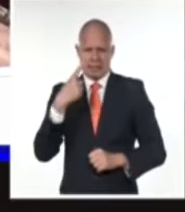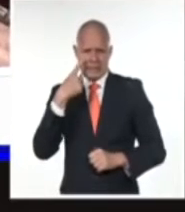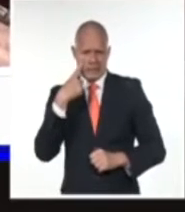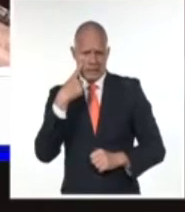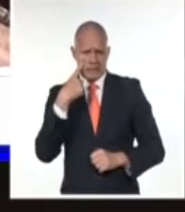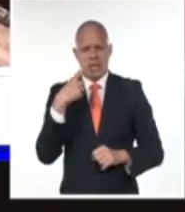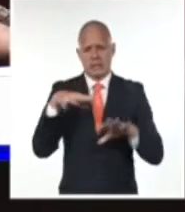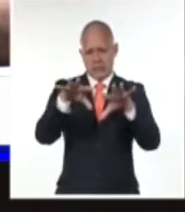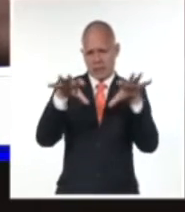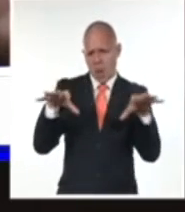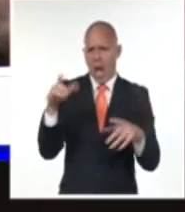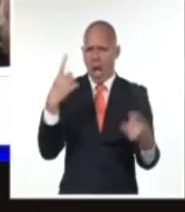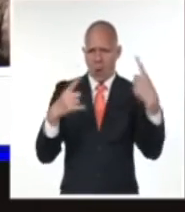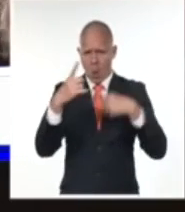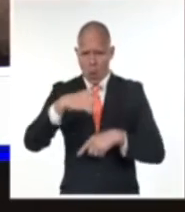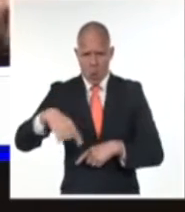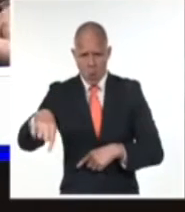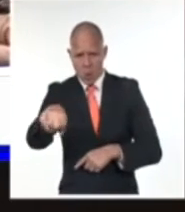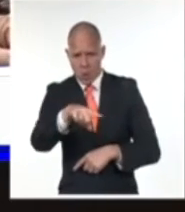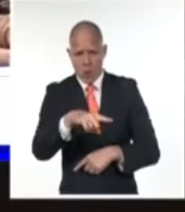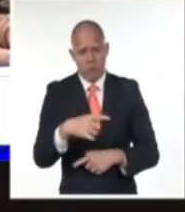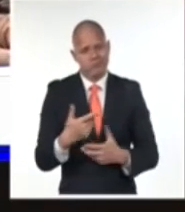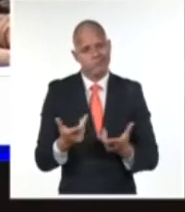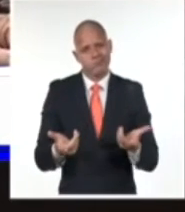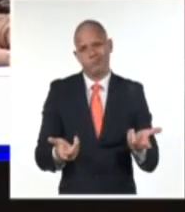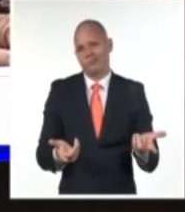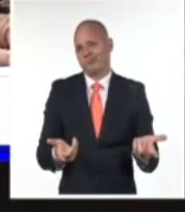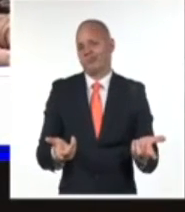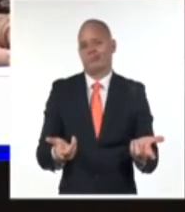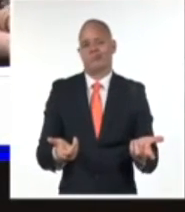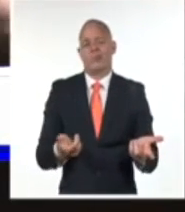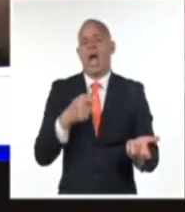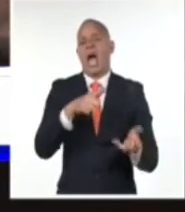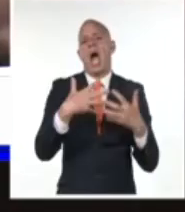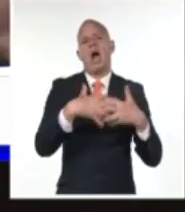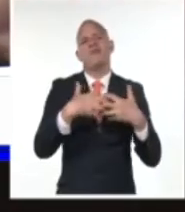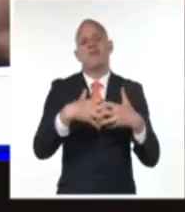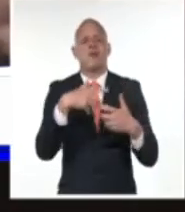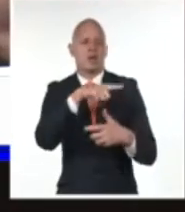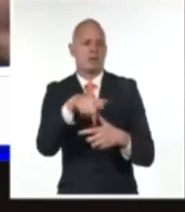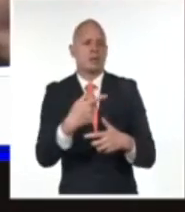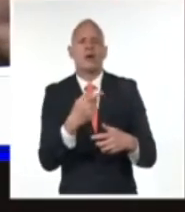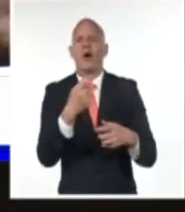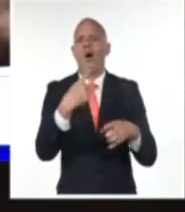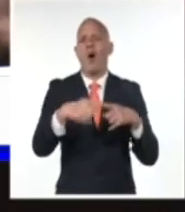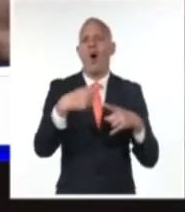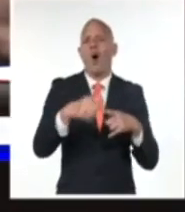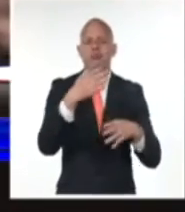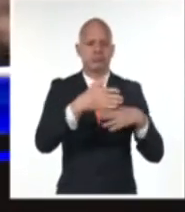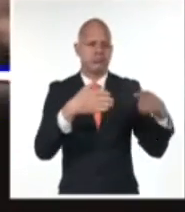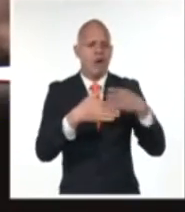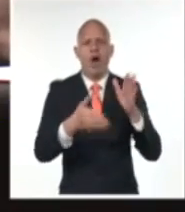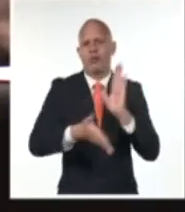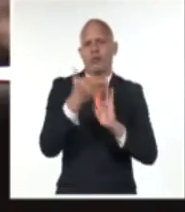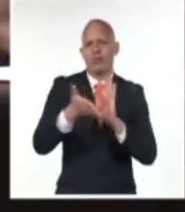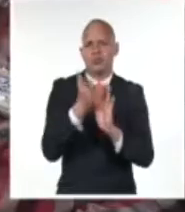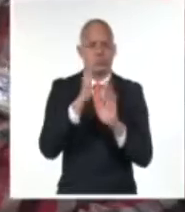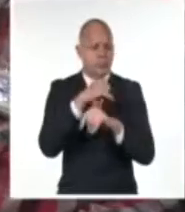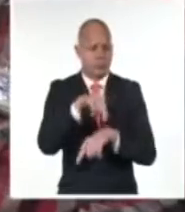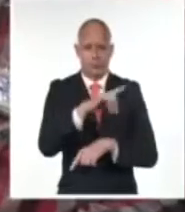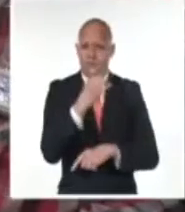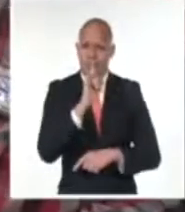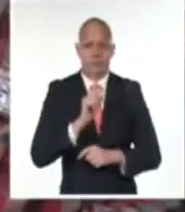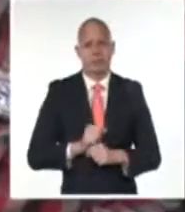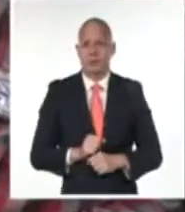no se ocupan de producir materiales de la construcción y de ocuparse de aplicar la política